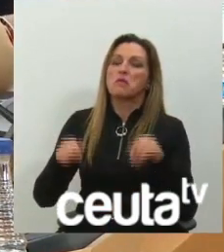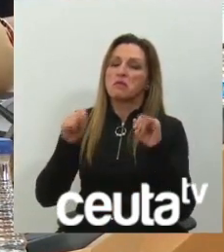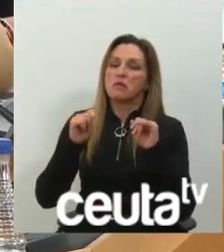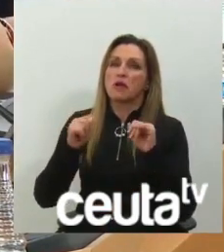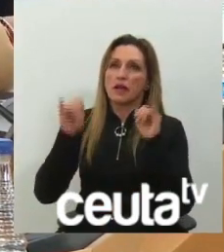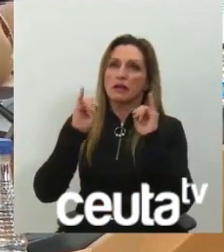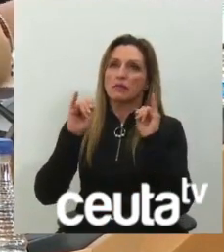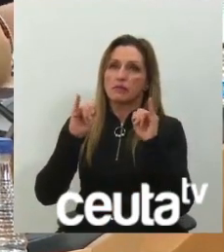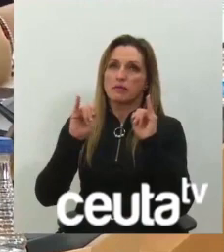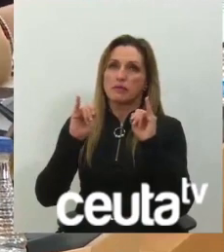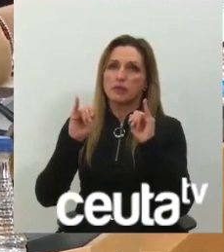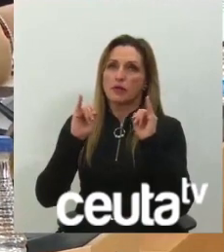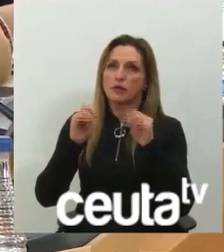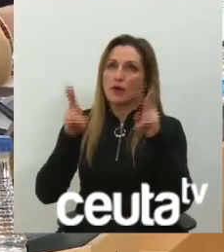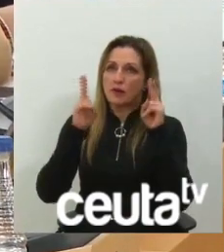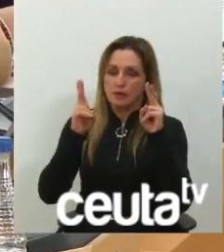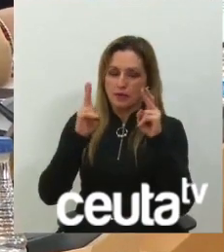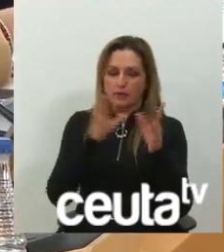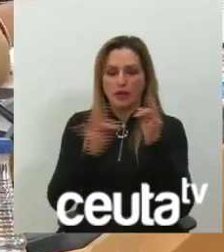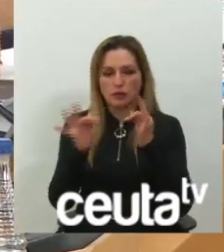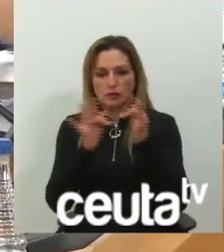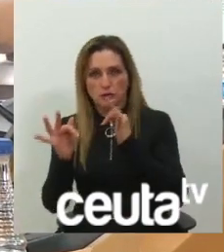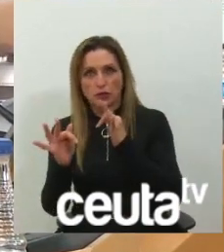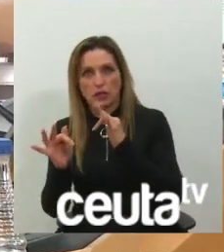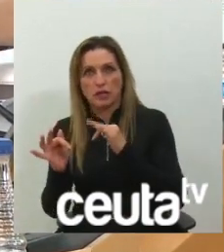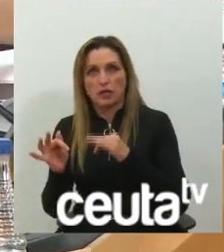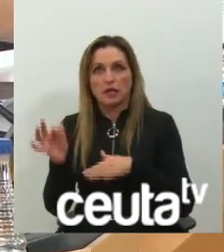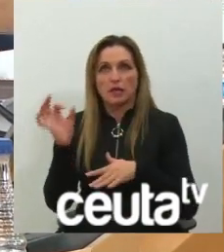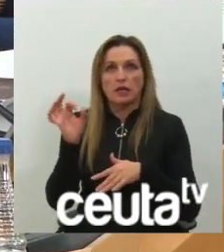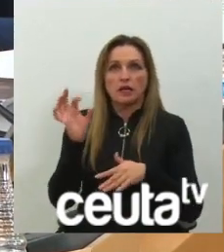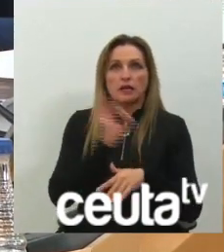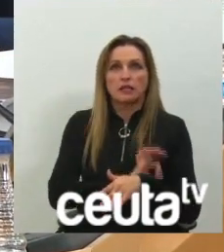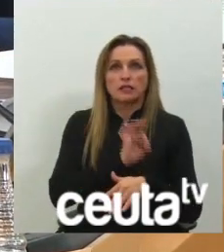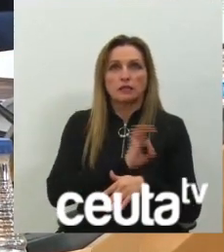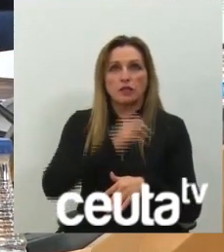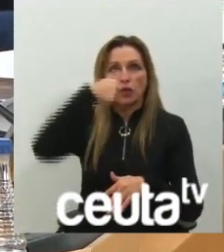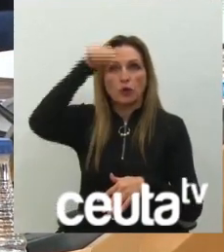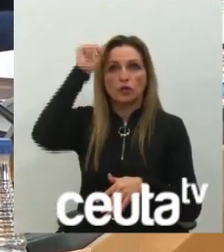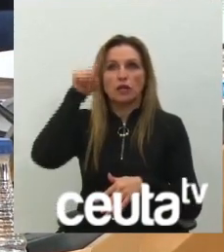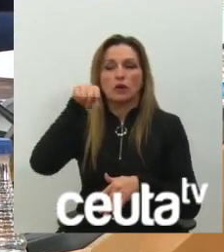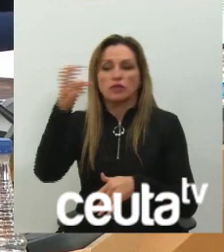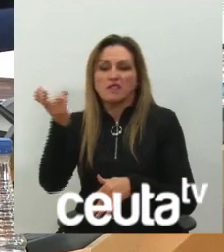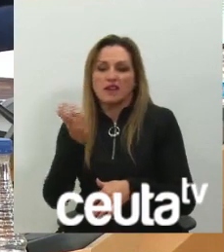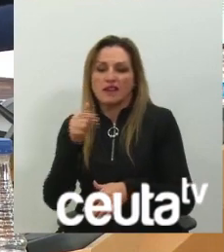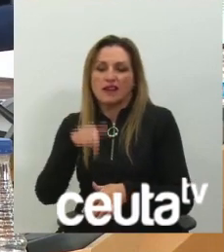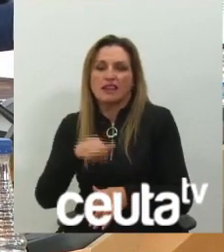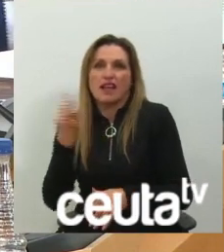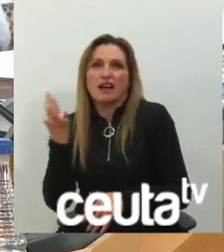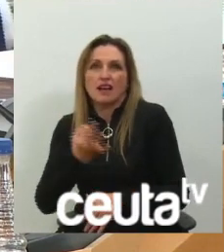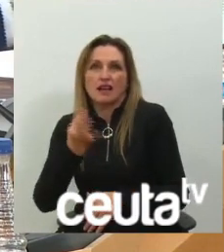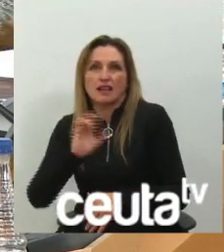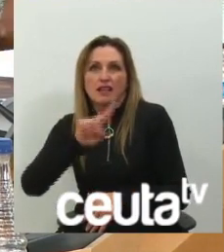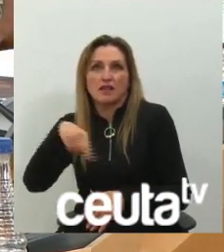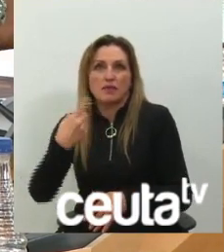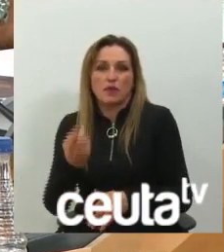siendo turno por turnos el señor gutiérrez señorita que viene aquí yo soy que éste se calienta luego se levanta lo